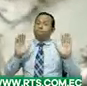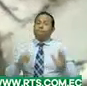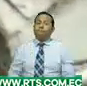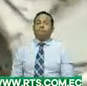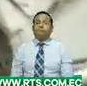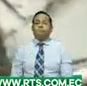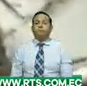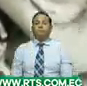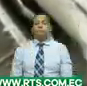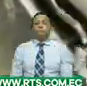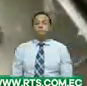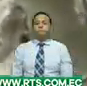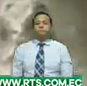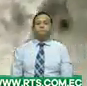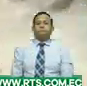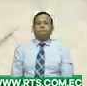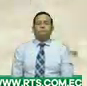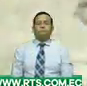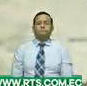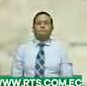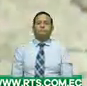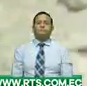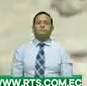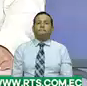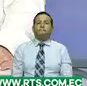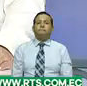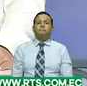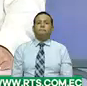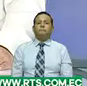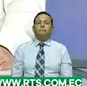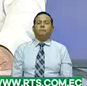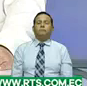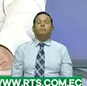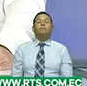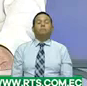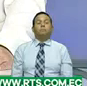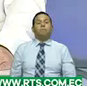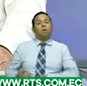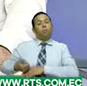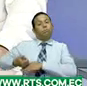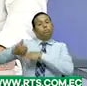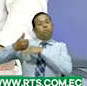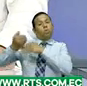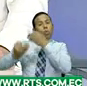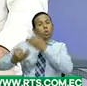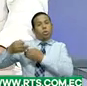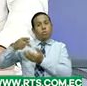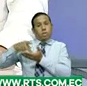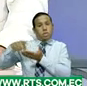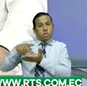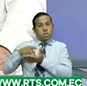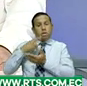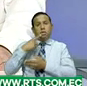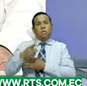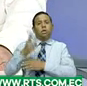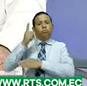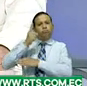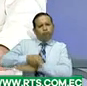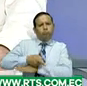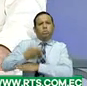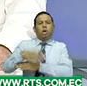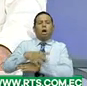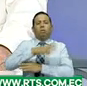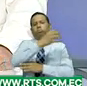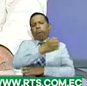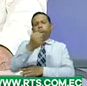Chimborazo informó Darwin Altamirano. La Corte Provincial de Pichincha dictó presentación periódica y prohibición